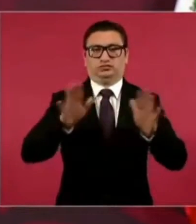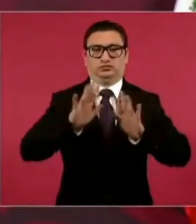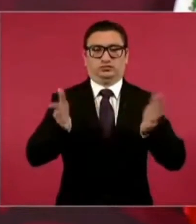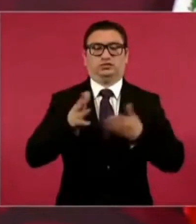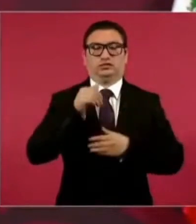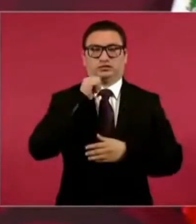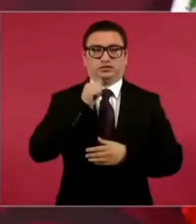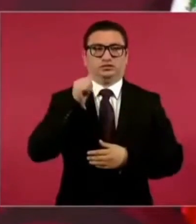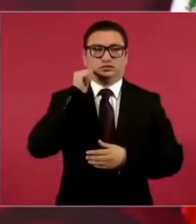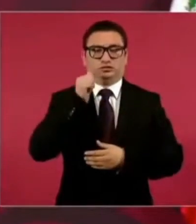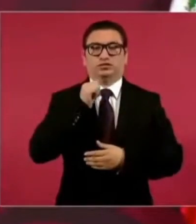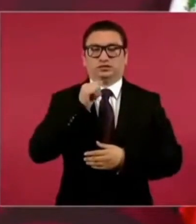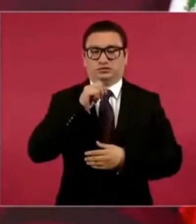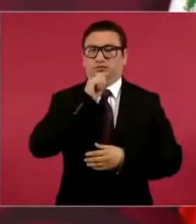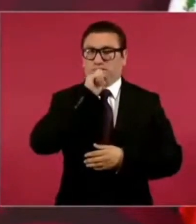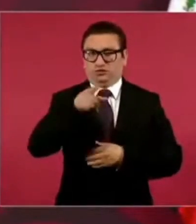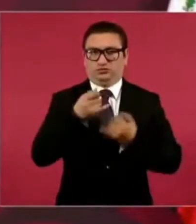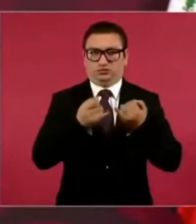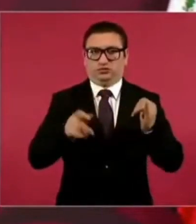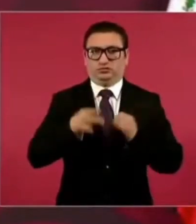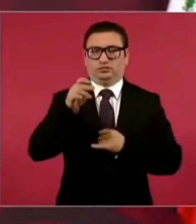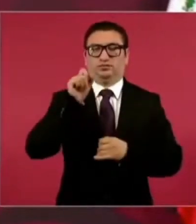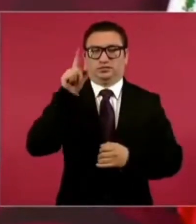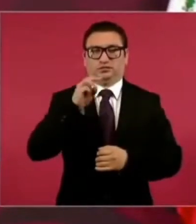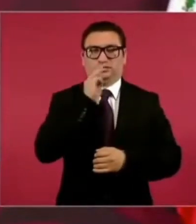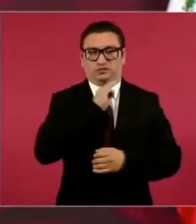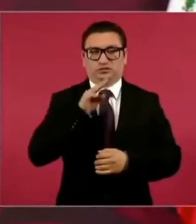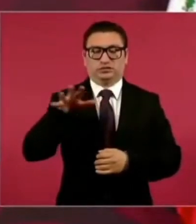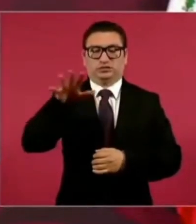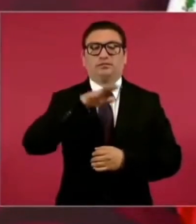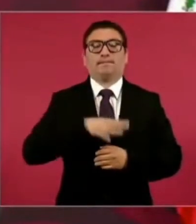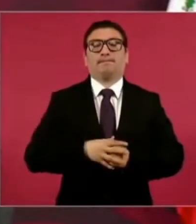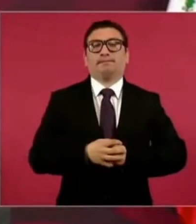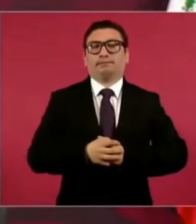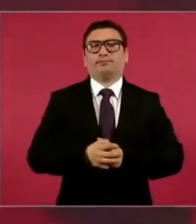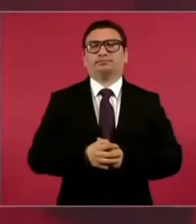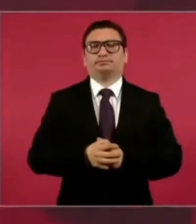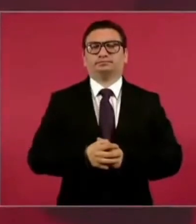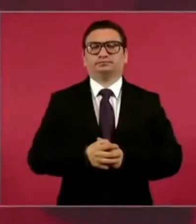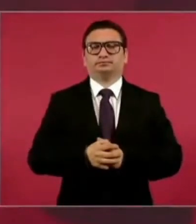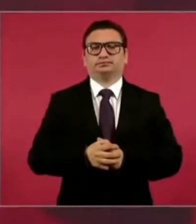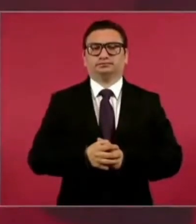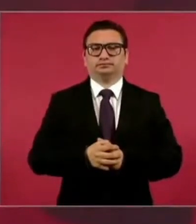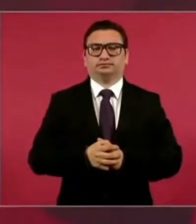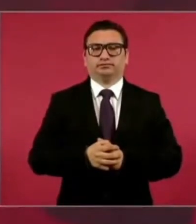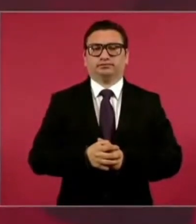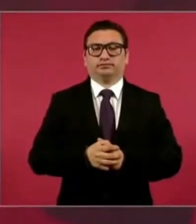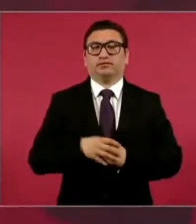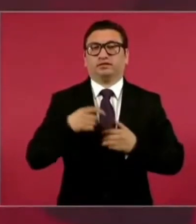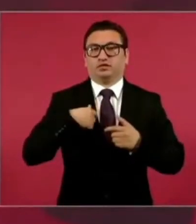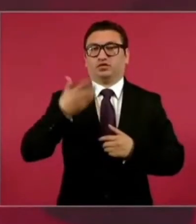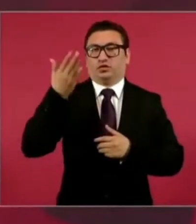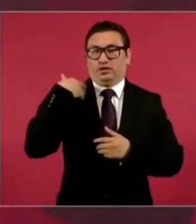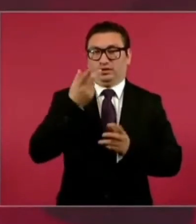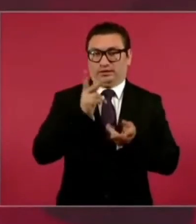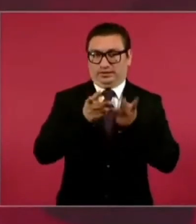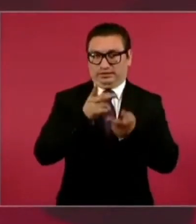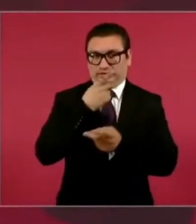ayer se inauguró el de Mazatlán. Entonces, hablaba yo de